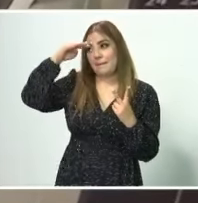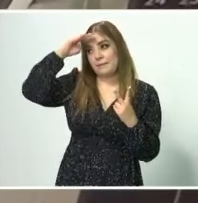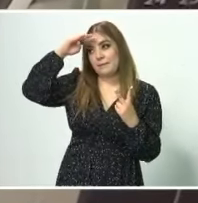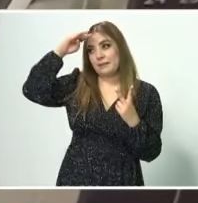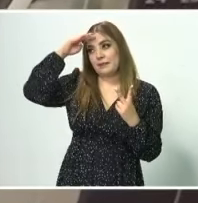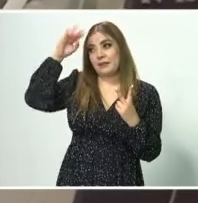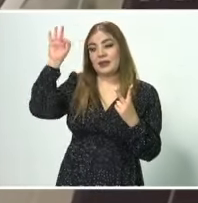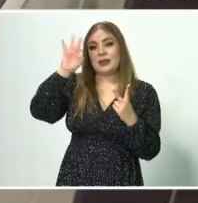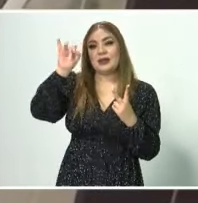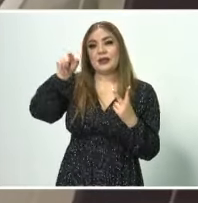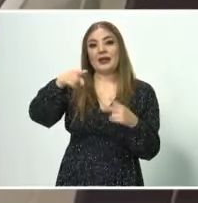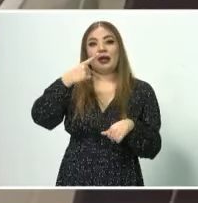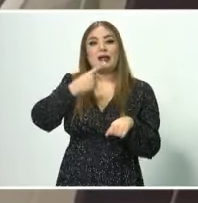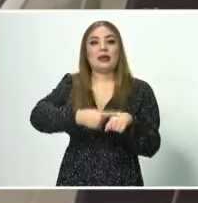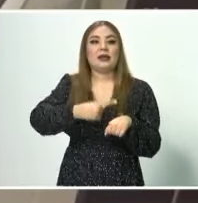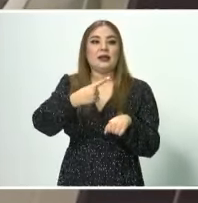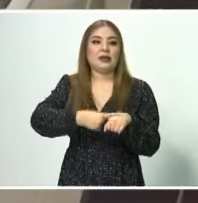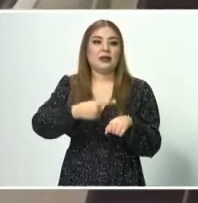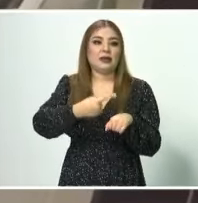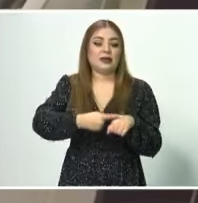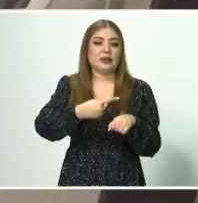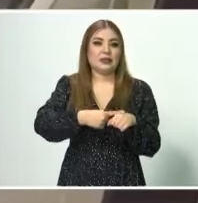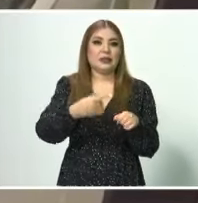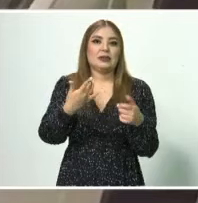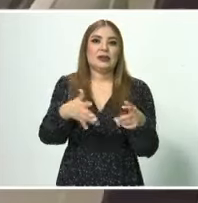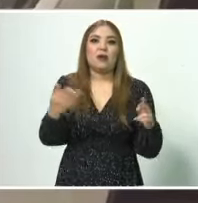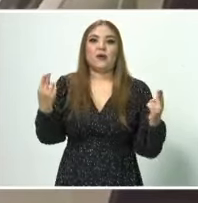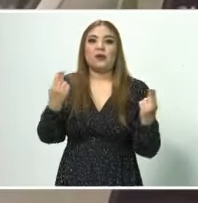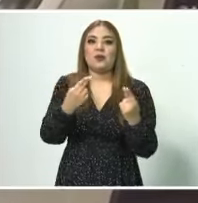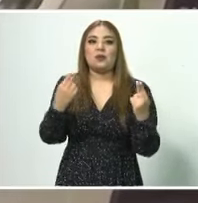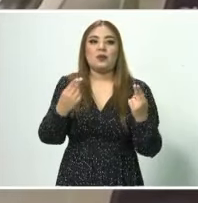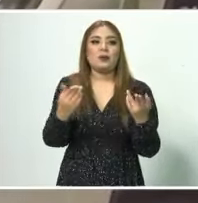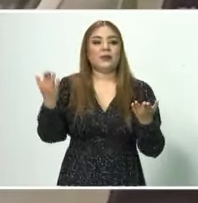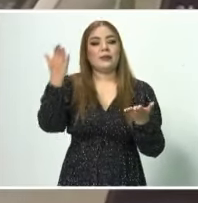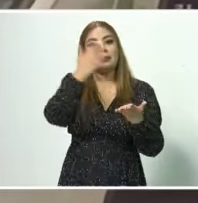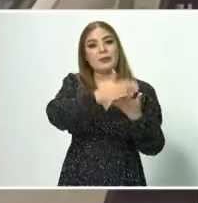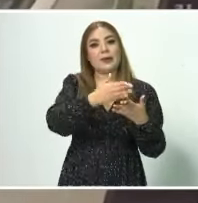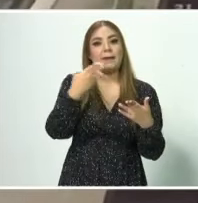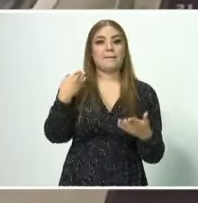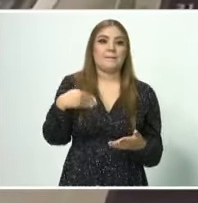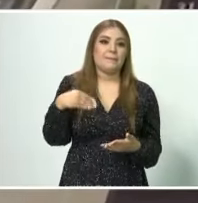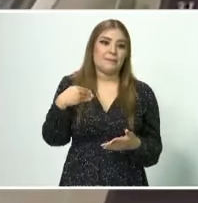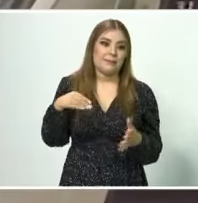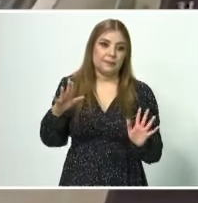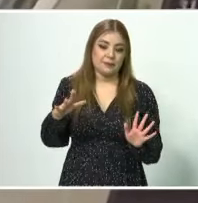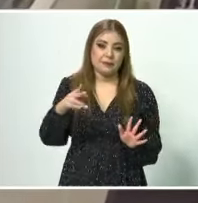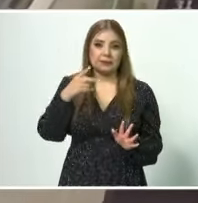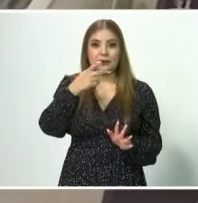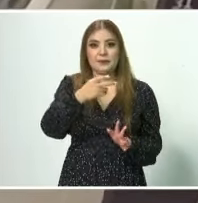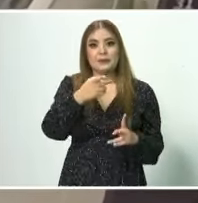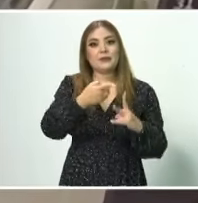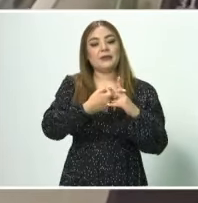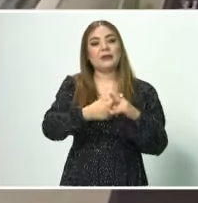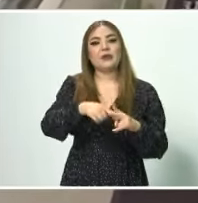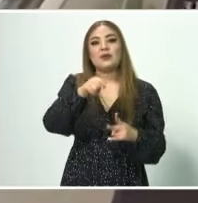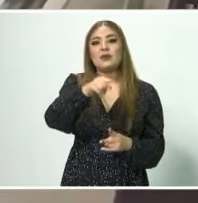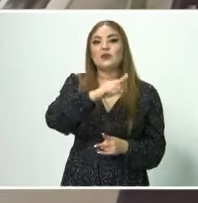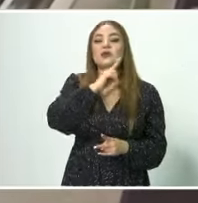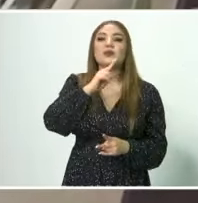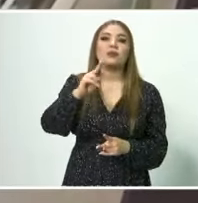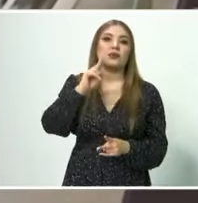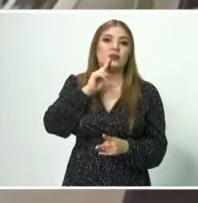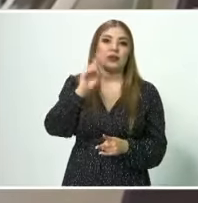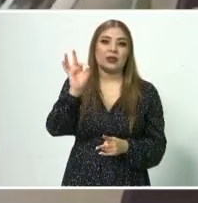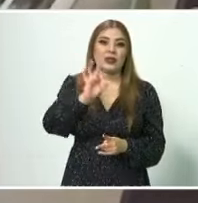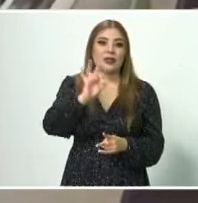poco enferma ya le urgía llegar al baño o sea como dices y así iniciaste tu reporte pues